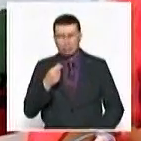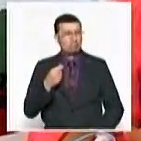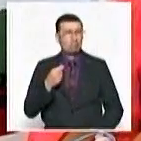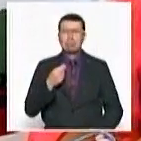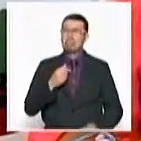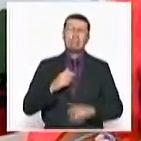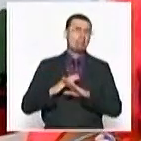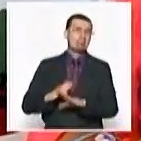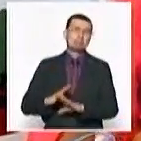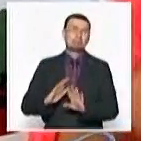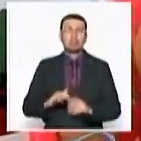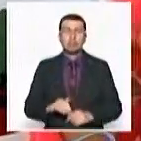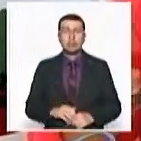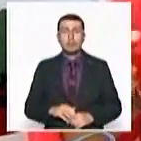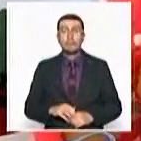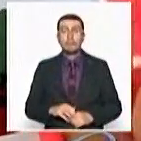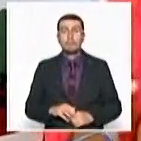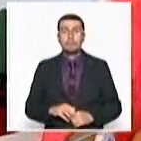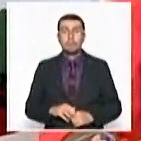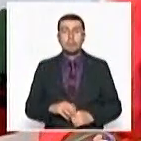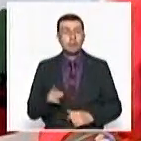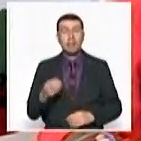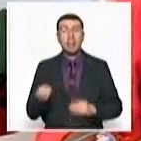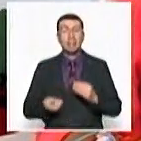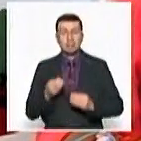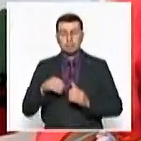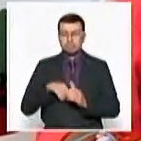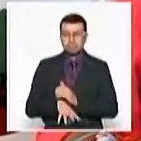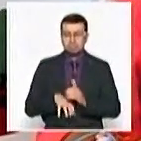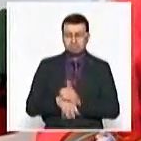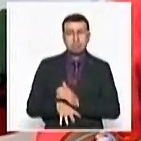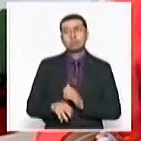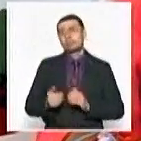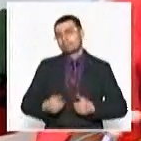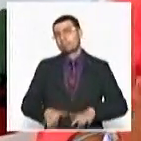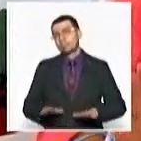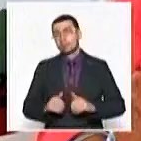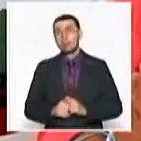maluco. Y lo que hace es producir diarrea. Lo que hay que hacer en el